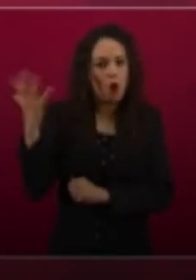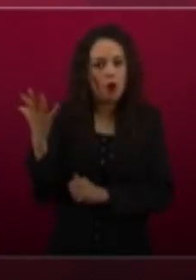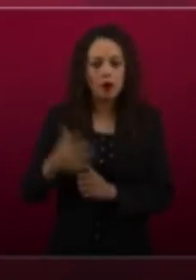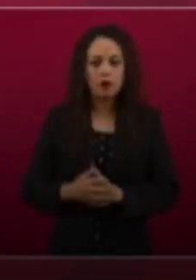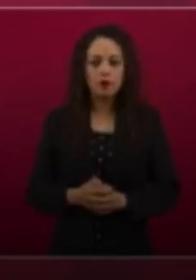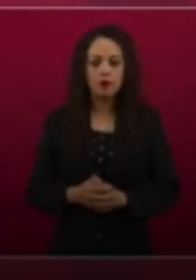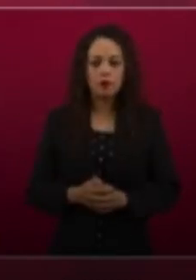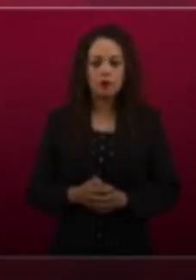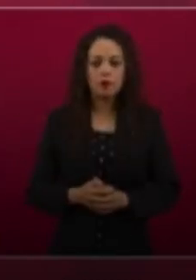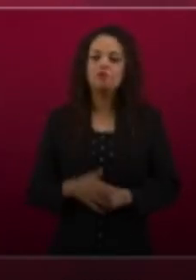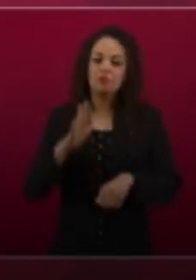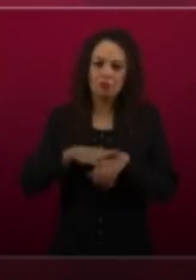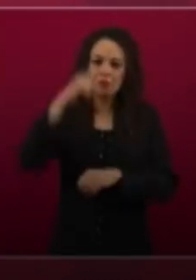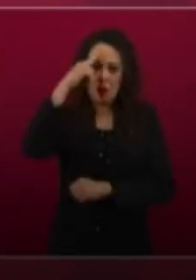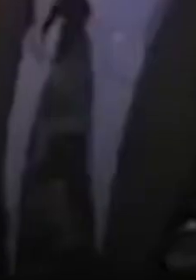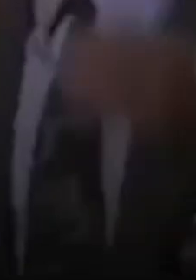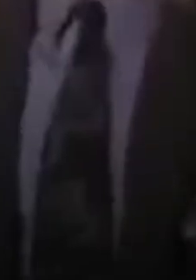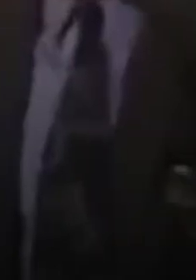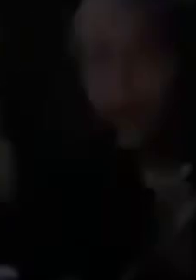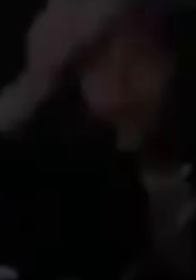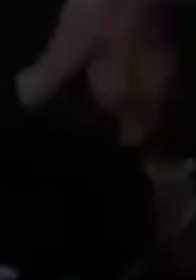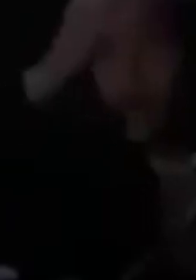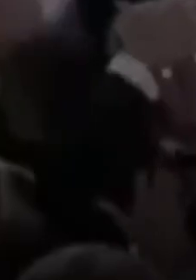pues no nos hubiese costado mucho trabajo, ¿no?